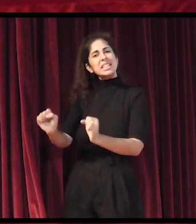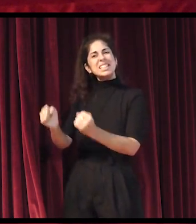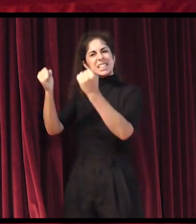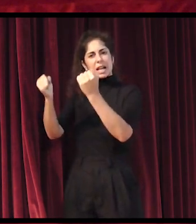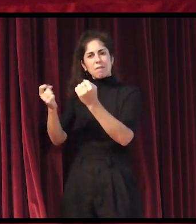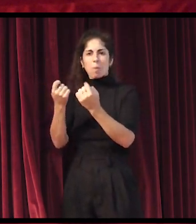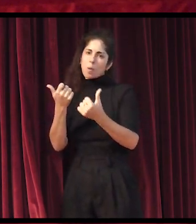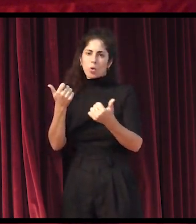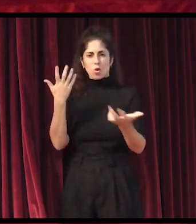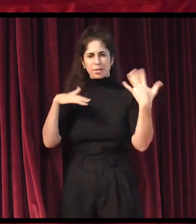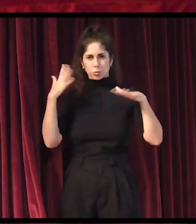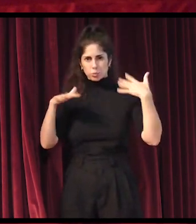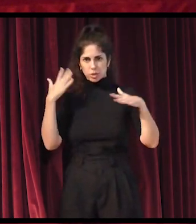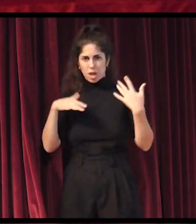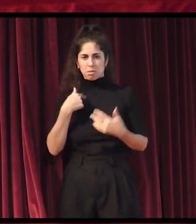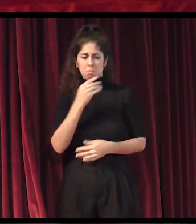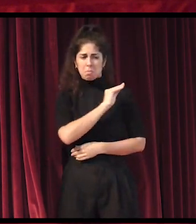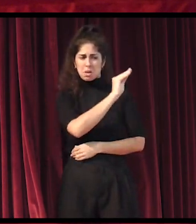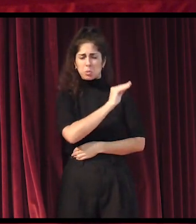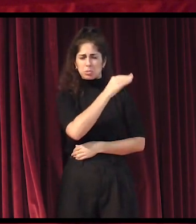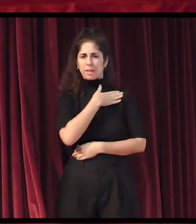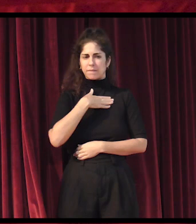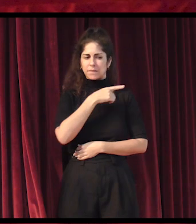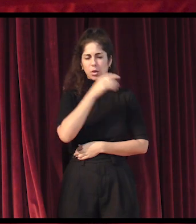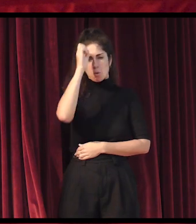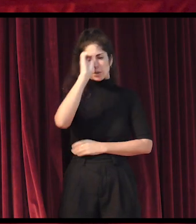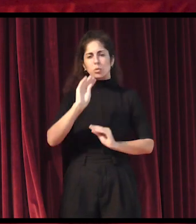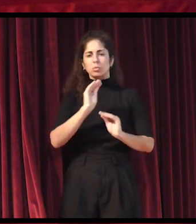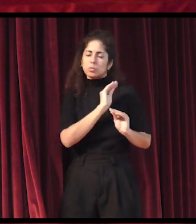poco cómo lo ves tú y qué crees que hay detrás de eso.